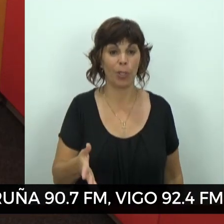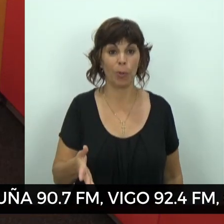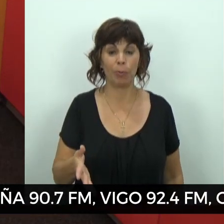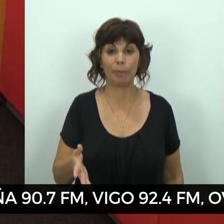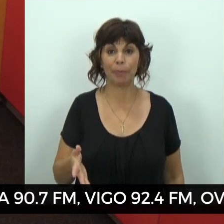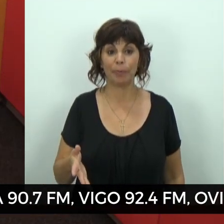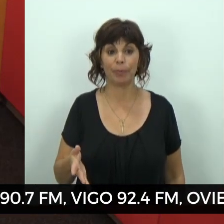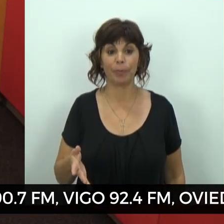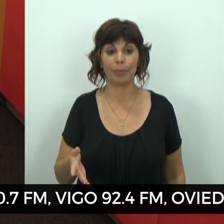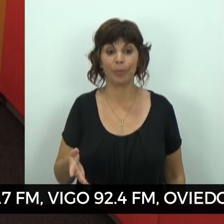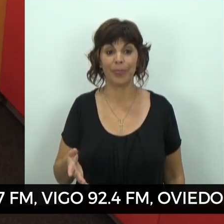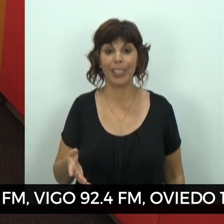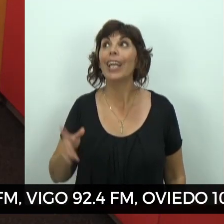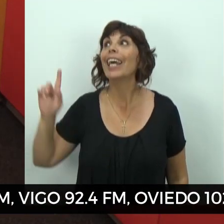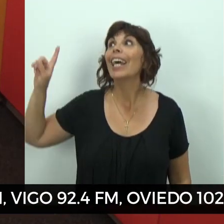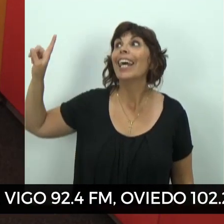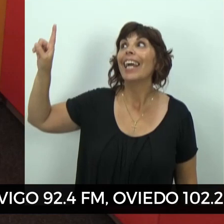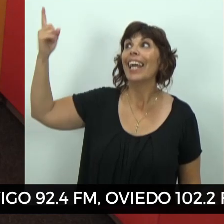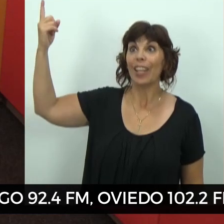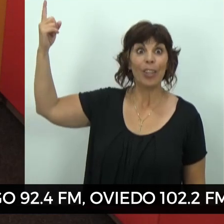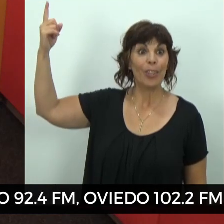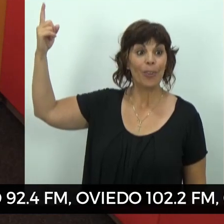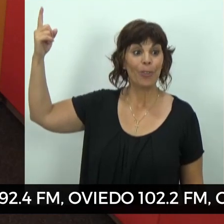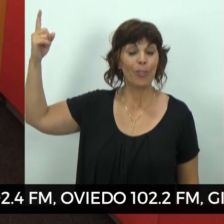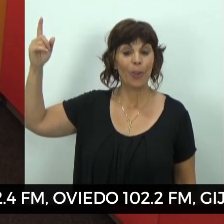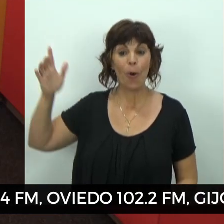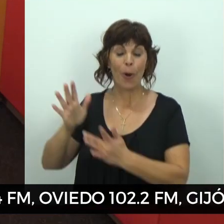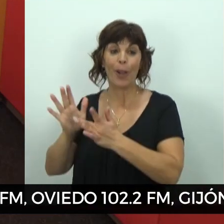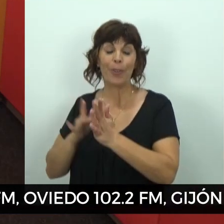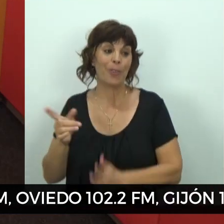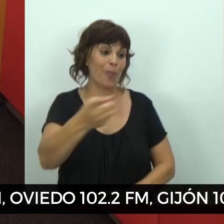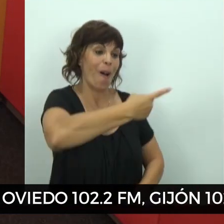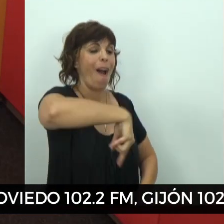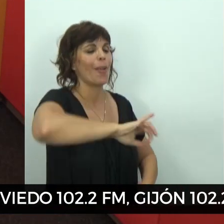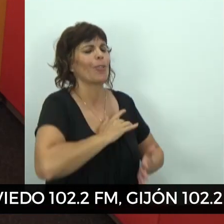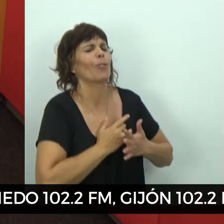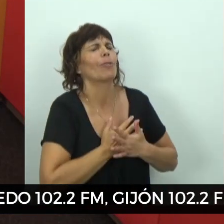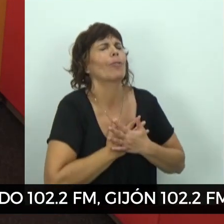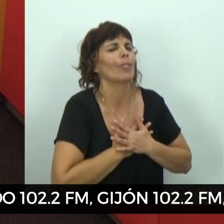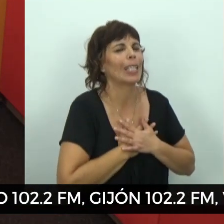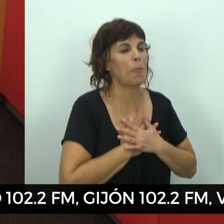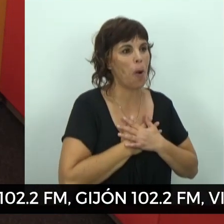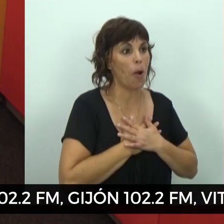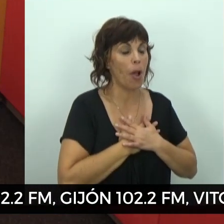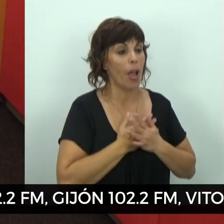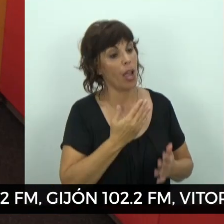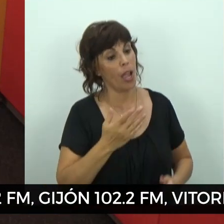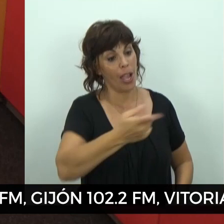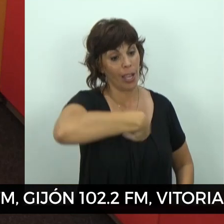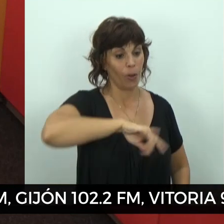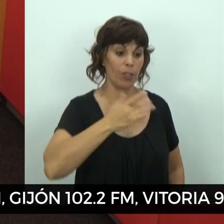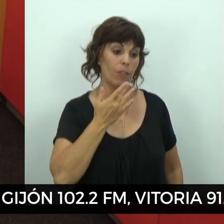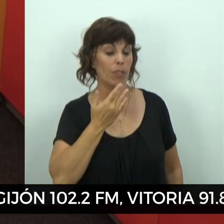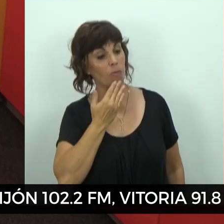un reflejo, como un espejo del amor que Él tiene a nosotros. El apóstol Juan